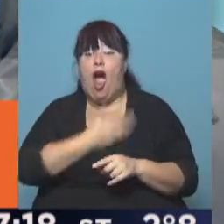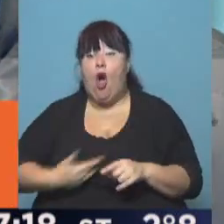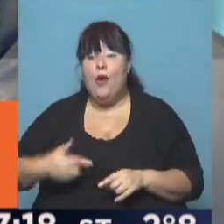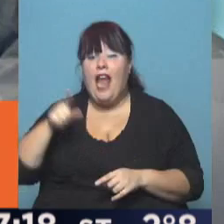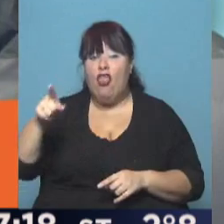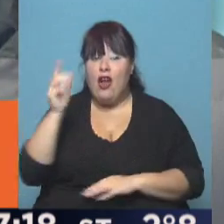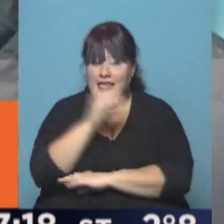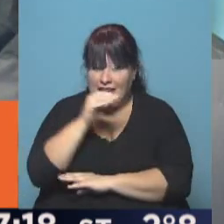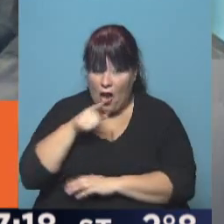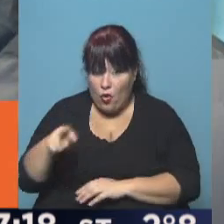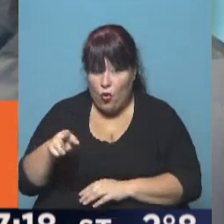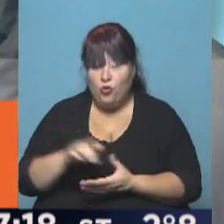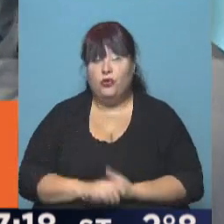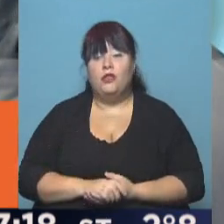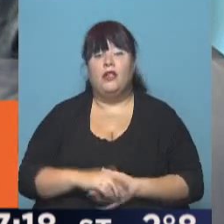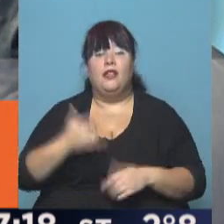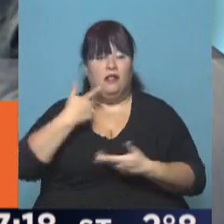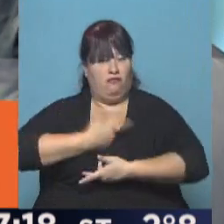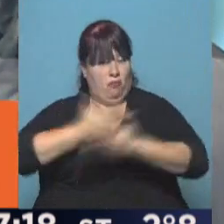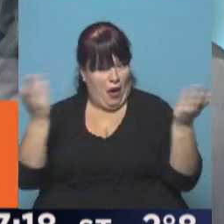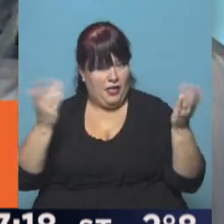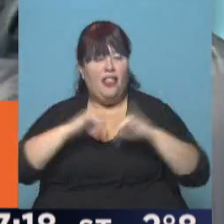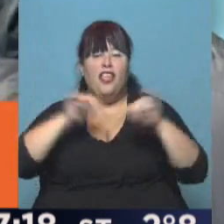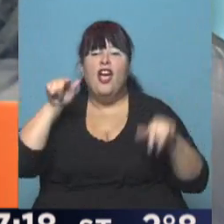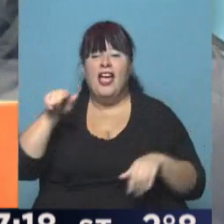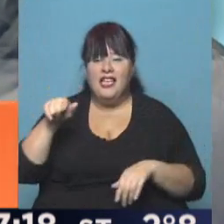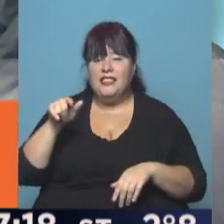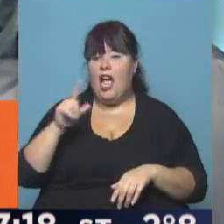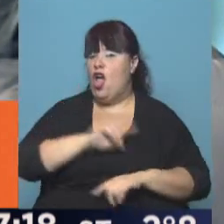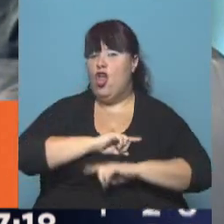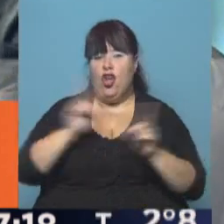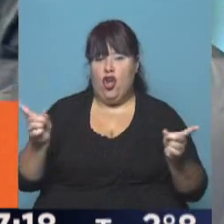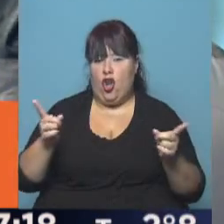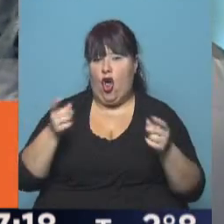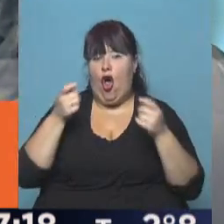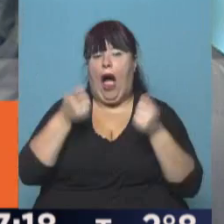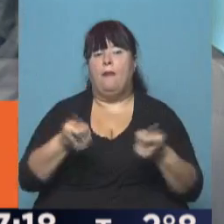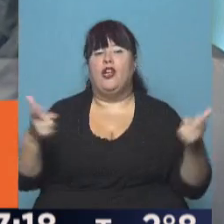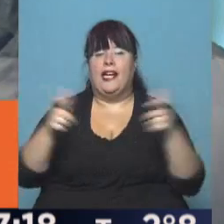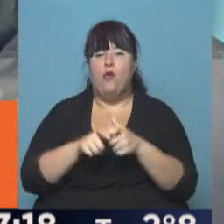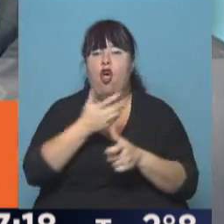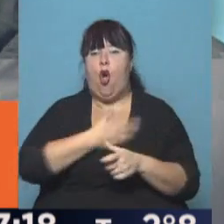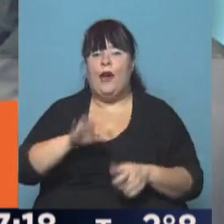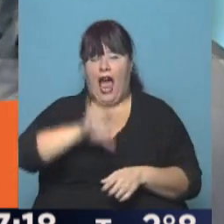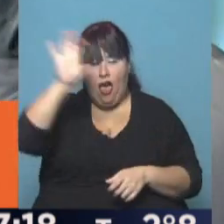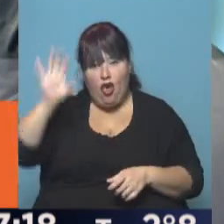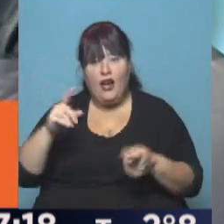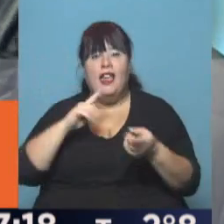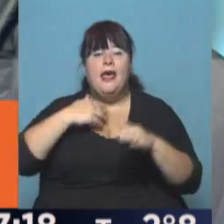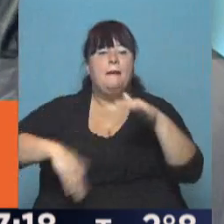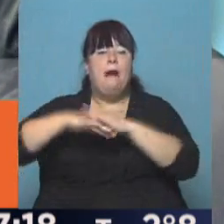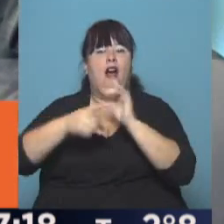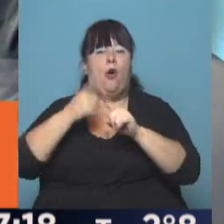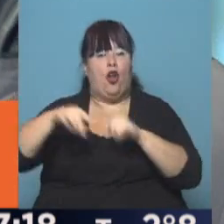de la provincia públicamente ha manifestado que ella no iba a participar de las reuniones con gobernadores en donde se ponían techo a